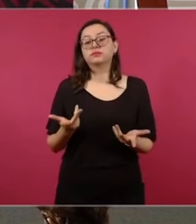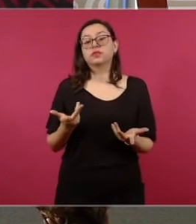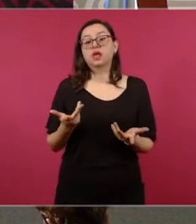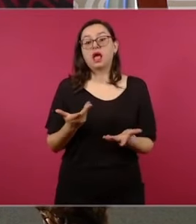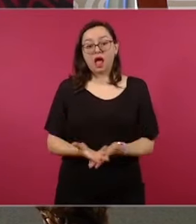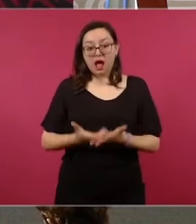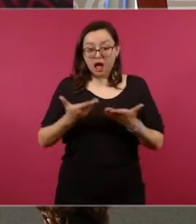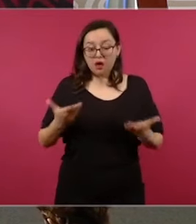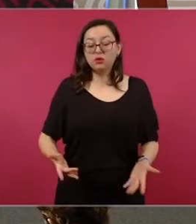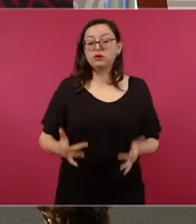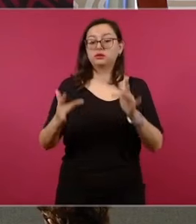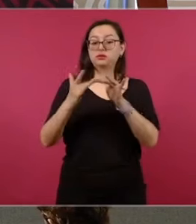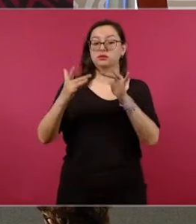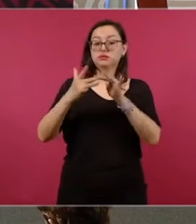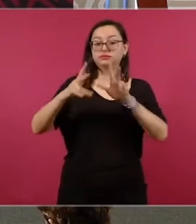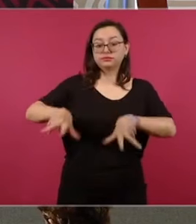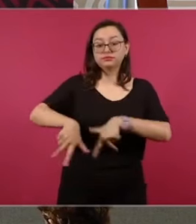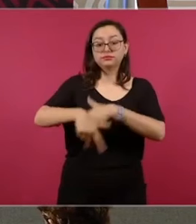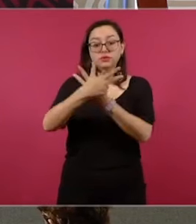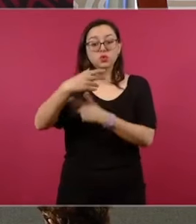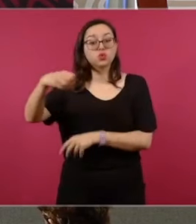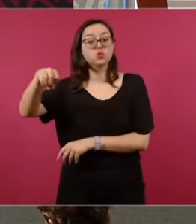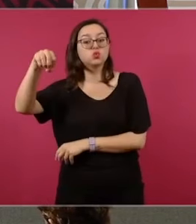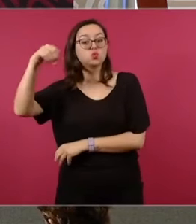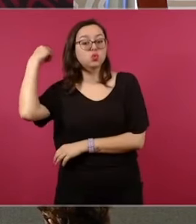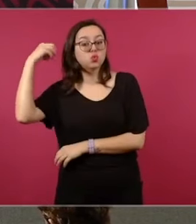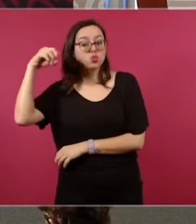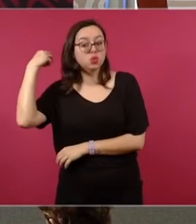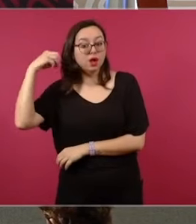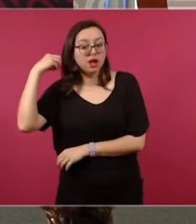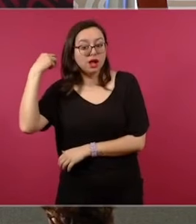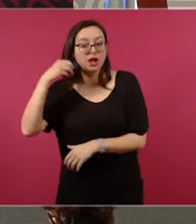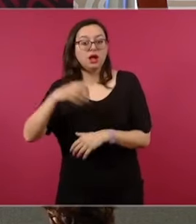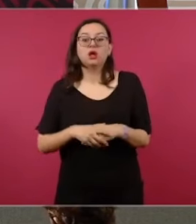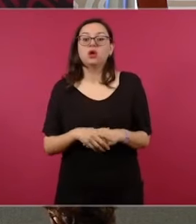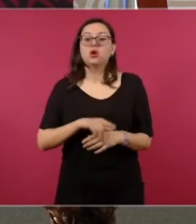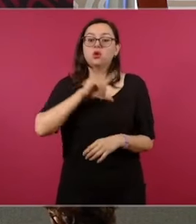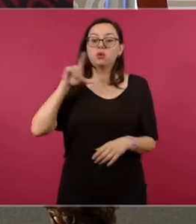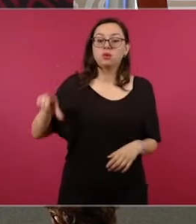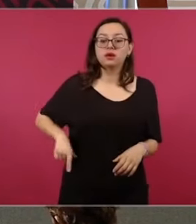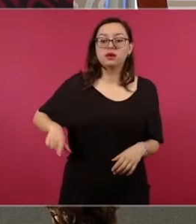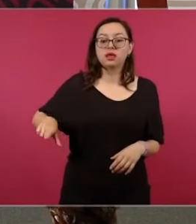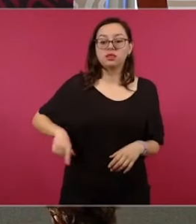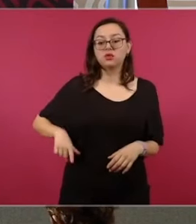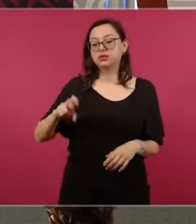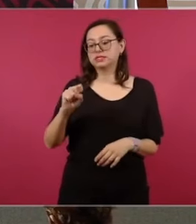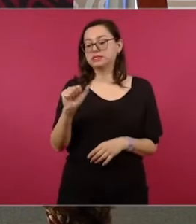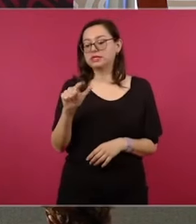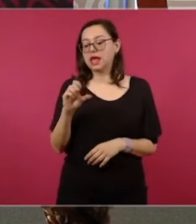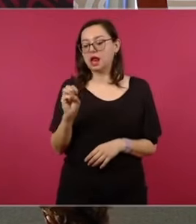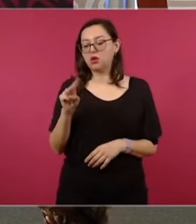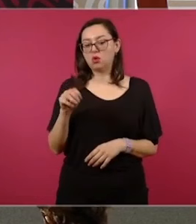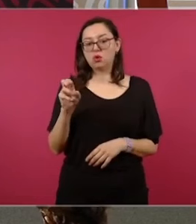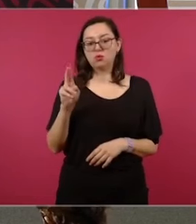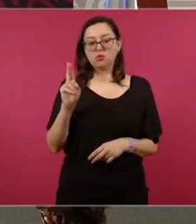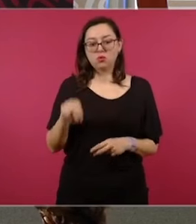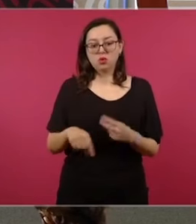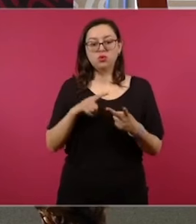nos conectamos a Oaxaca, está el gobernador Salomón Jara, está el doctor Reyes Terán de la